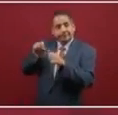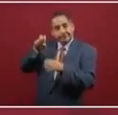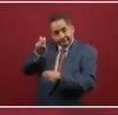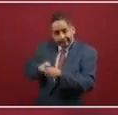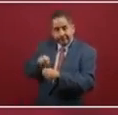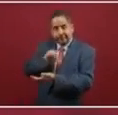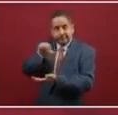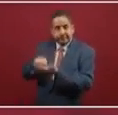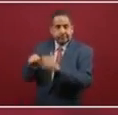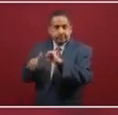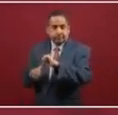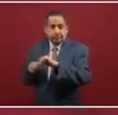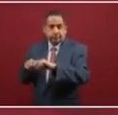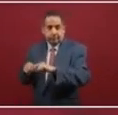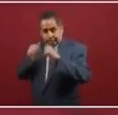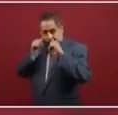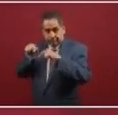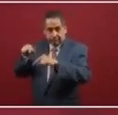eso.